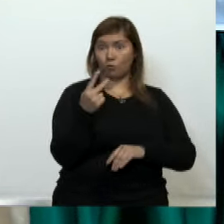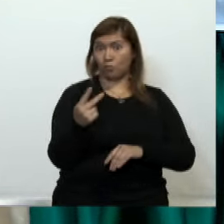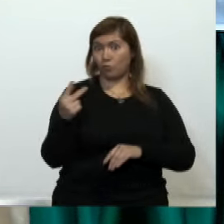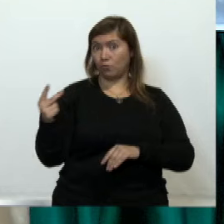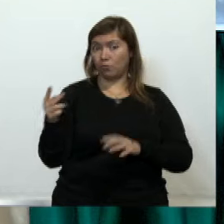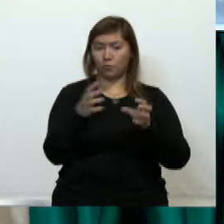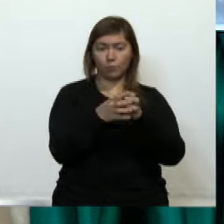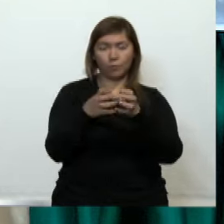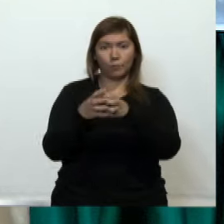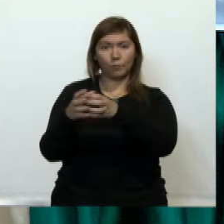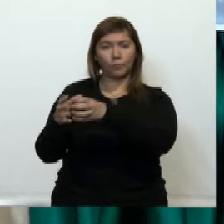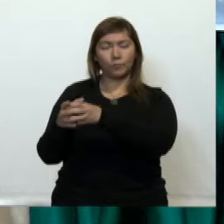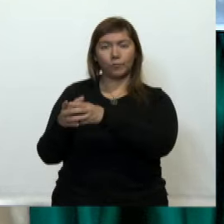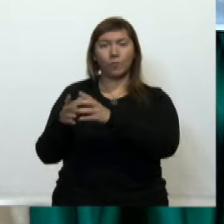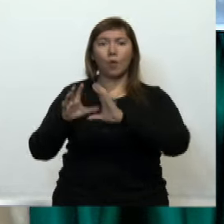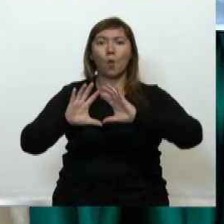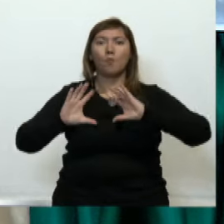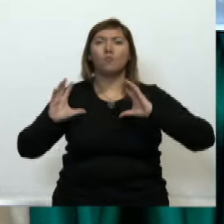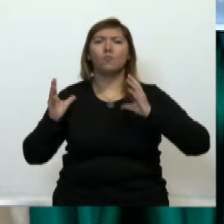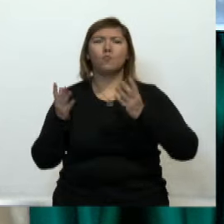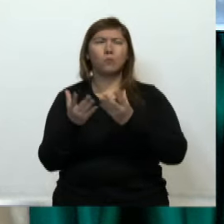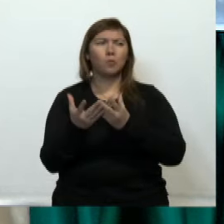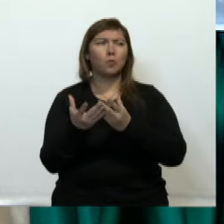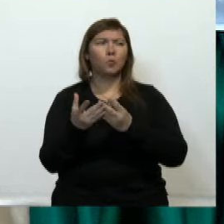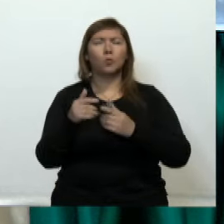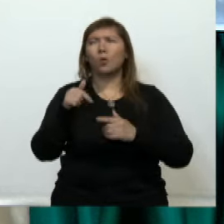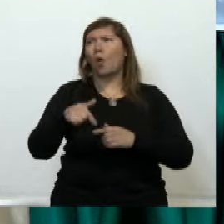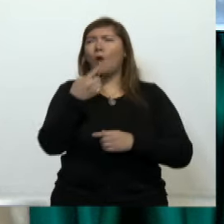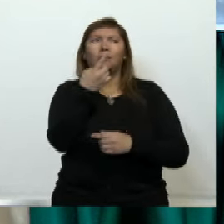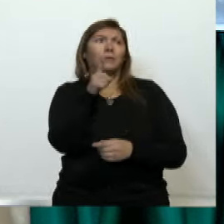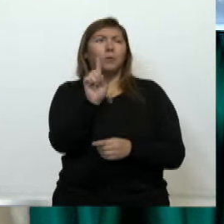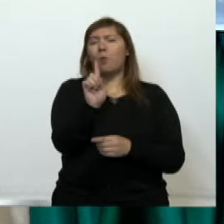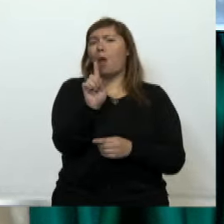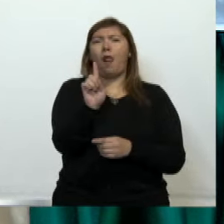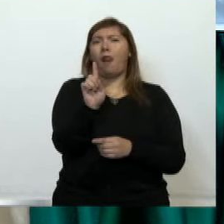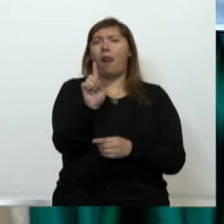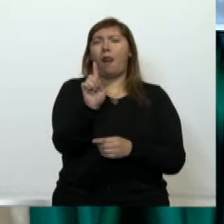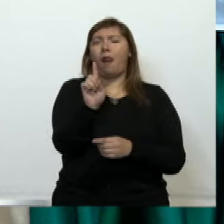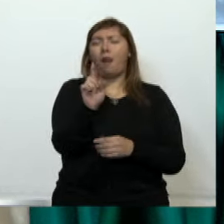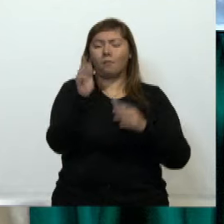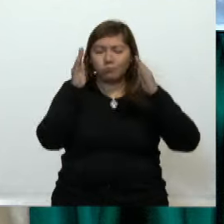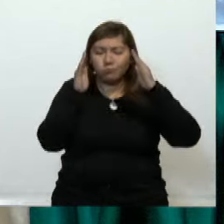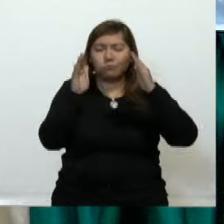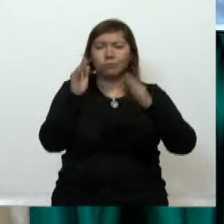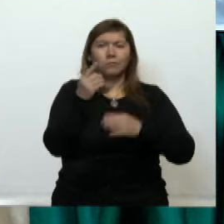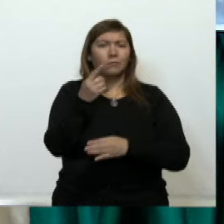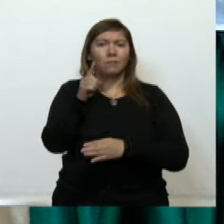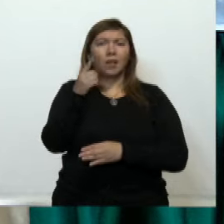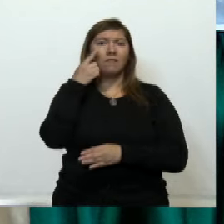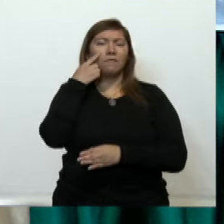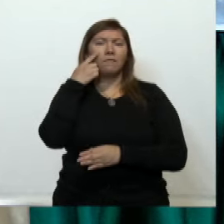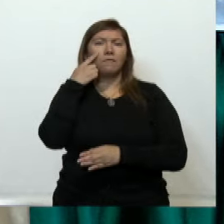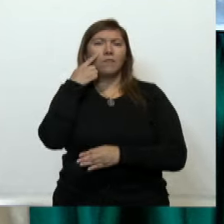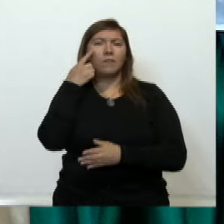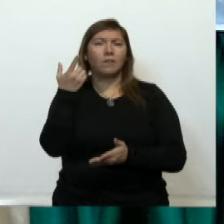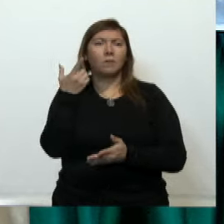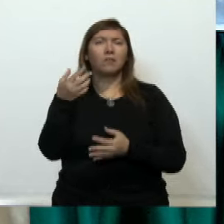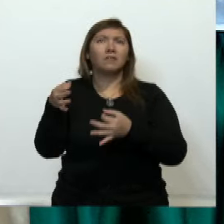En un mundo tan individualista, en un mundo en el que todavía vivimos tan sálvese quien